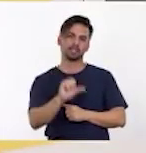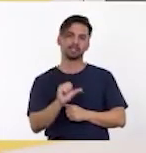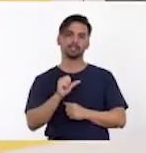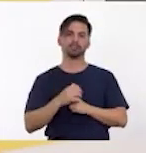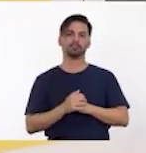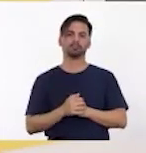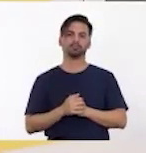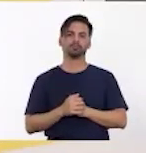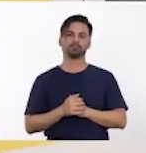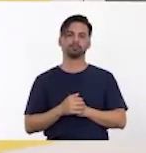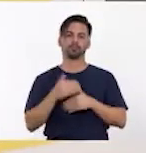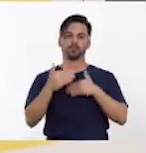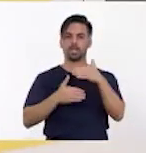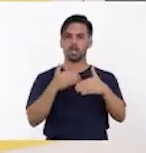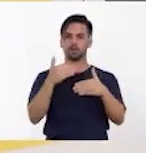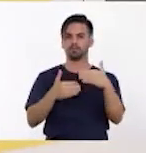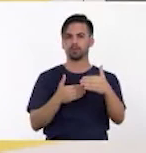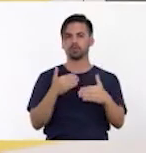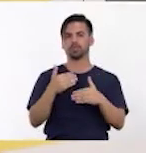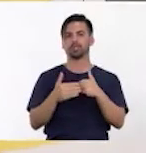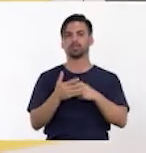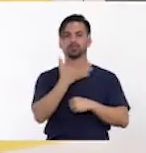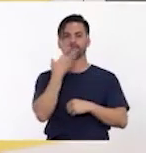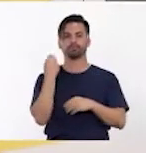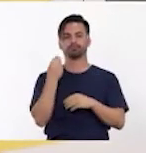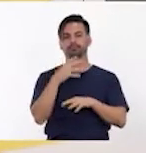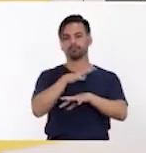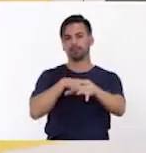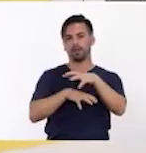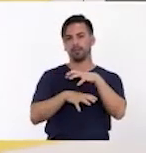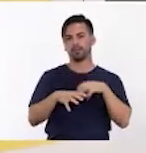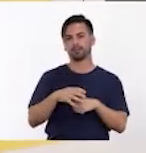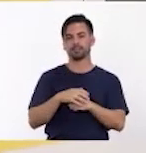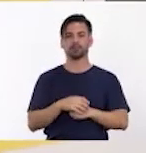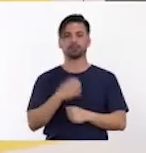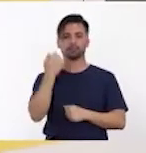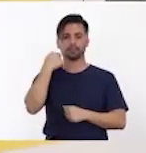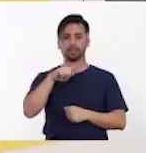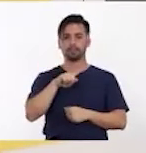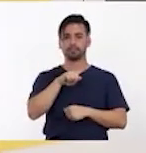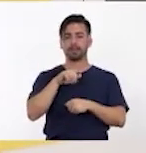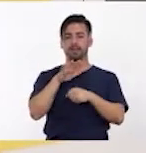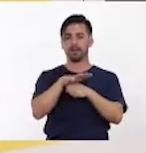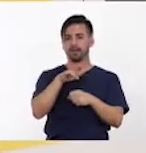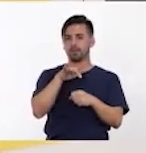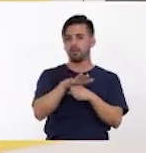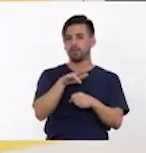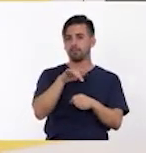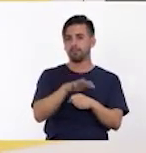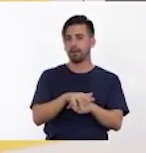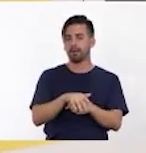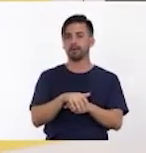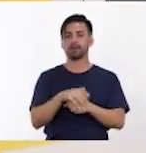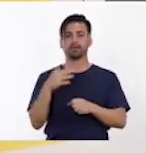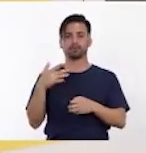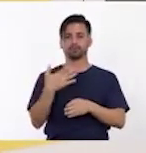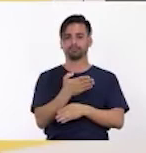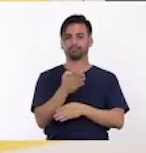de disminución y desaparición de las especies. En los mares, cuando van a la pesca, es una pesca